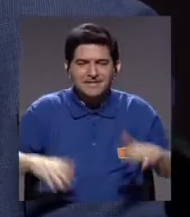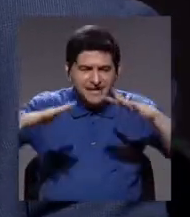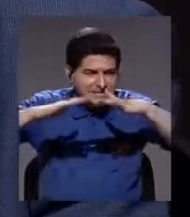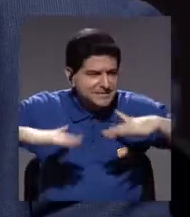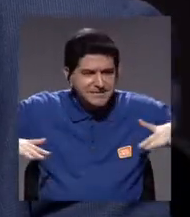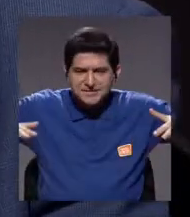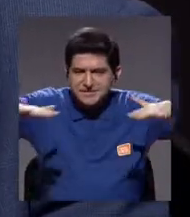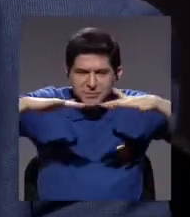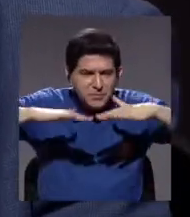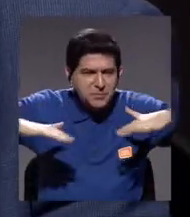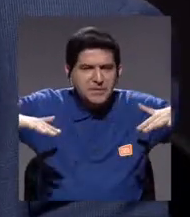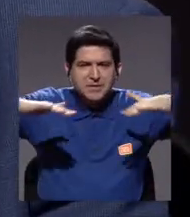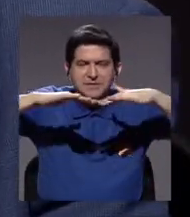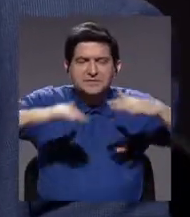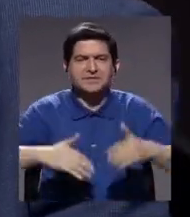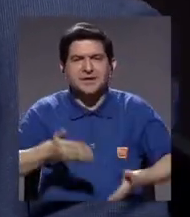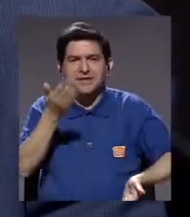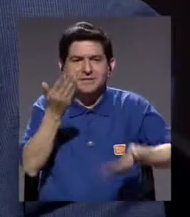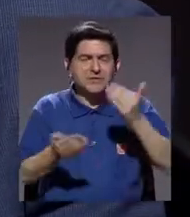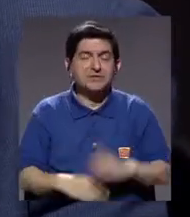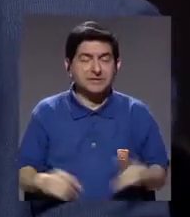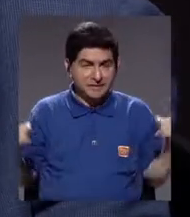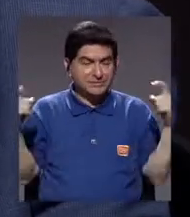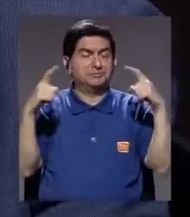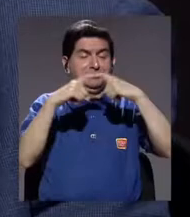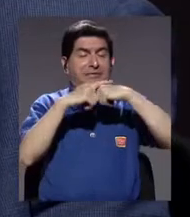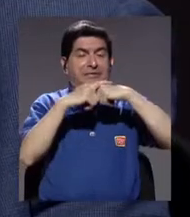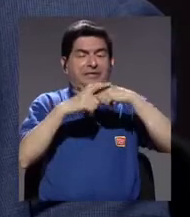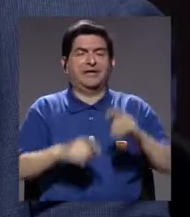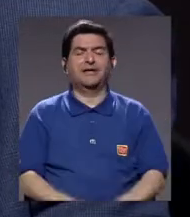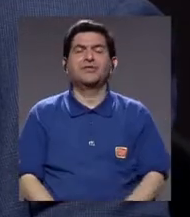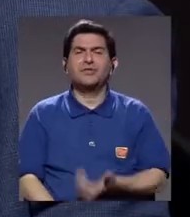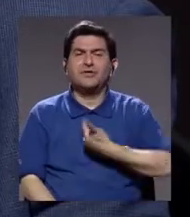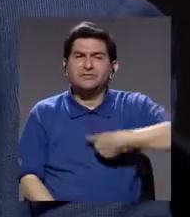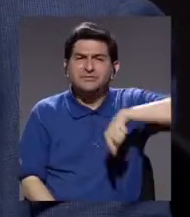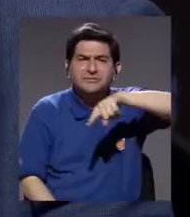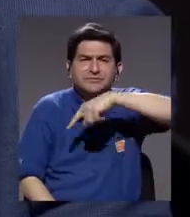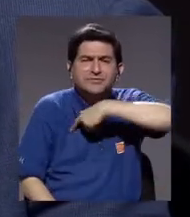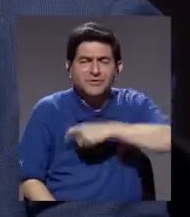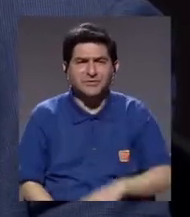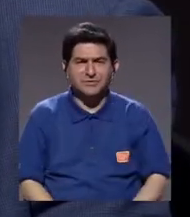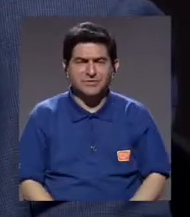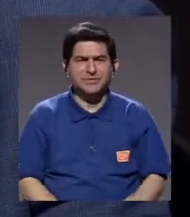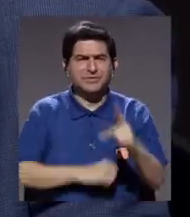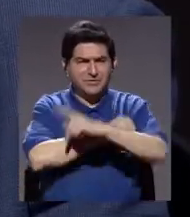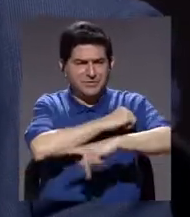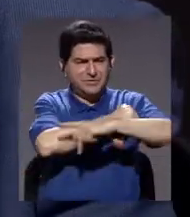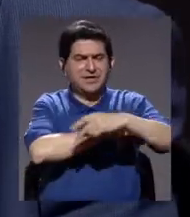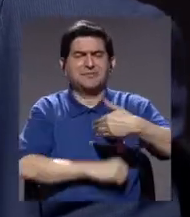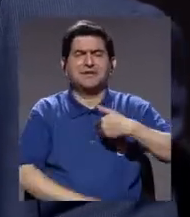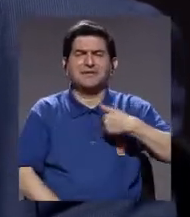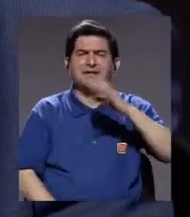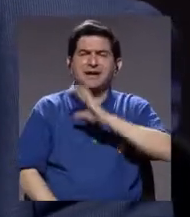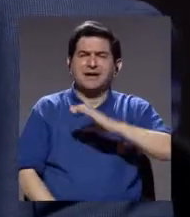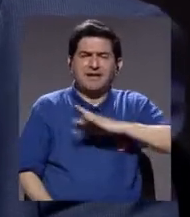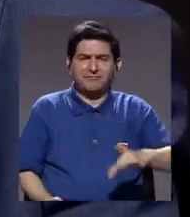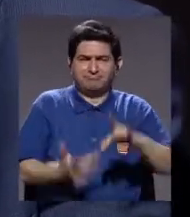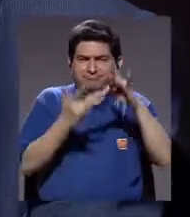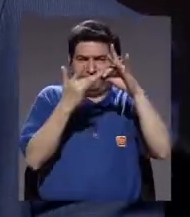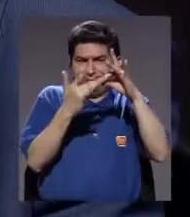geografía bastante compleja. Nosotros, el país tiene la particularidad